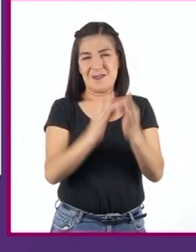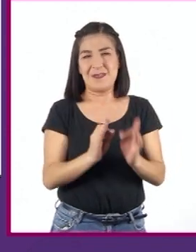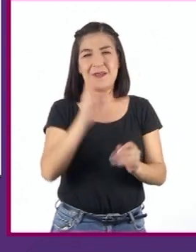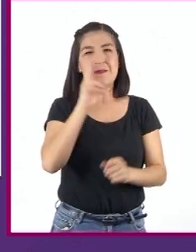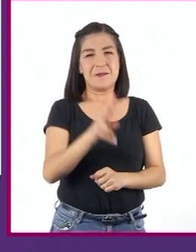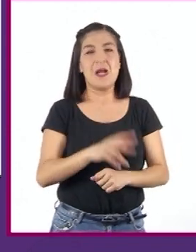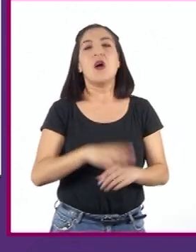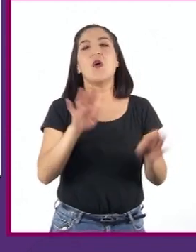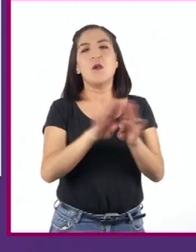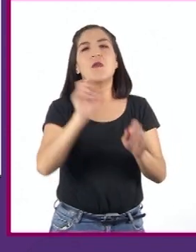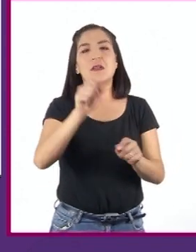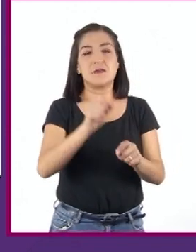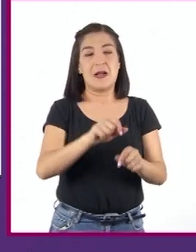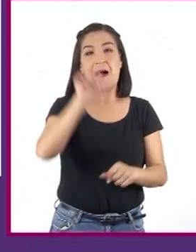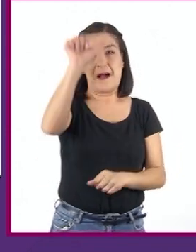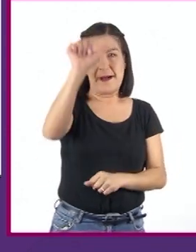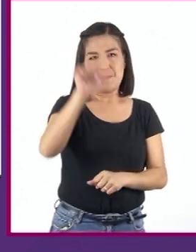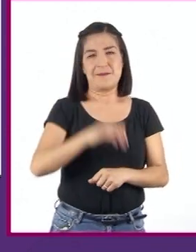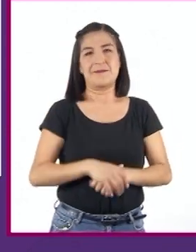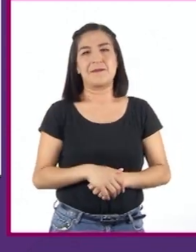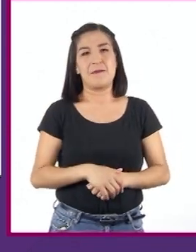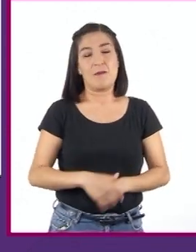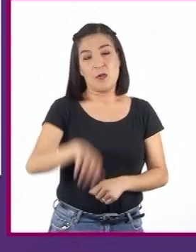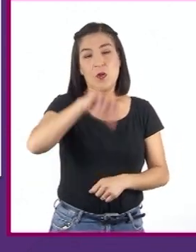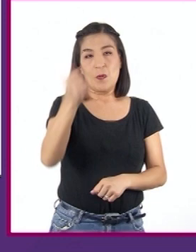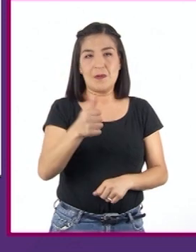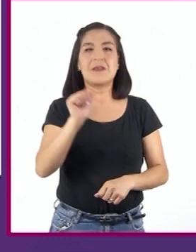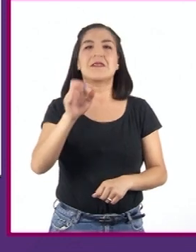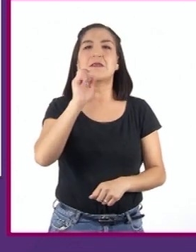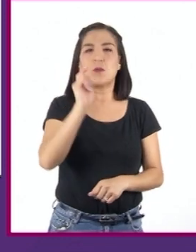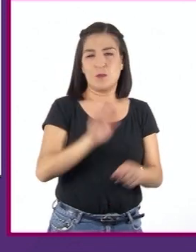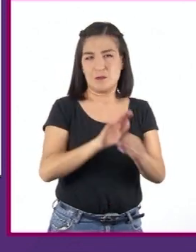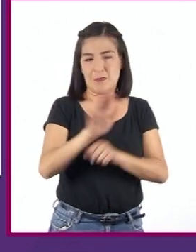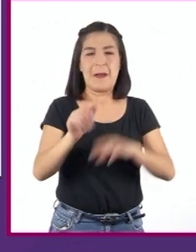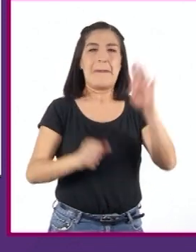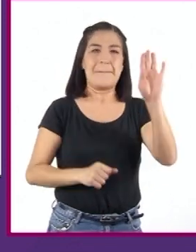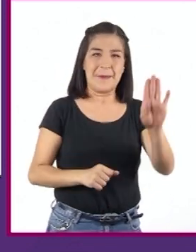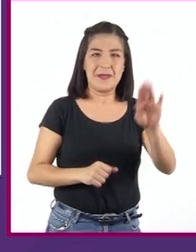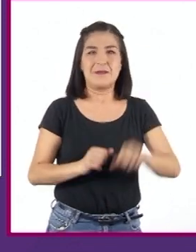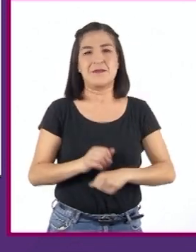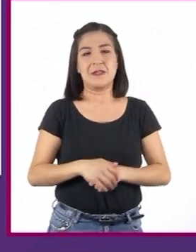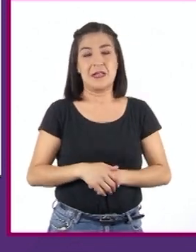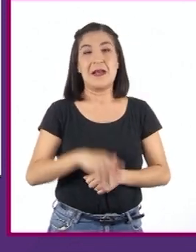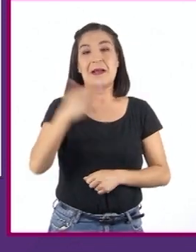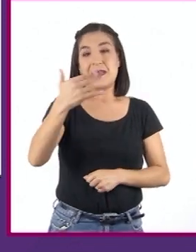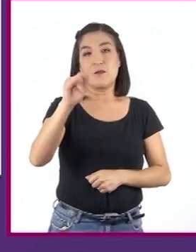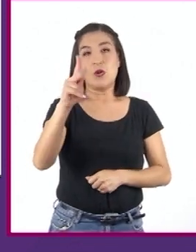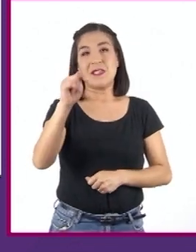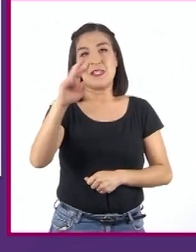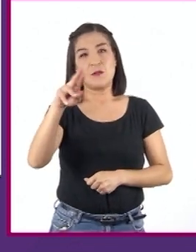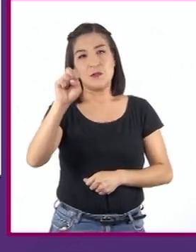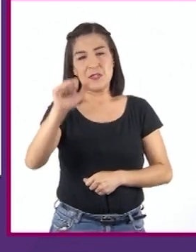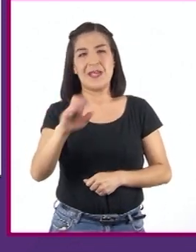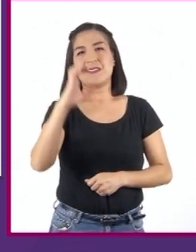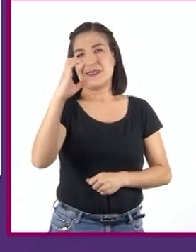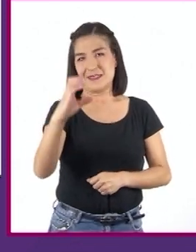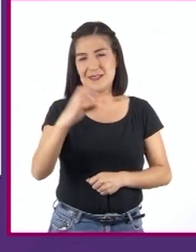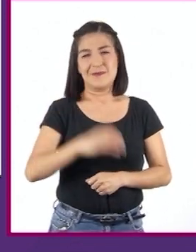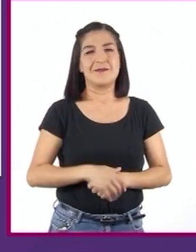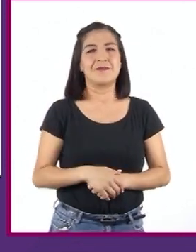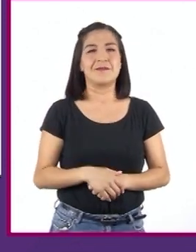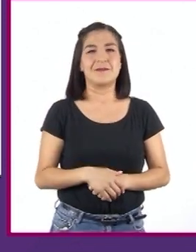un cateto de longitud A, otro cateto de longitud B y la hipotenusa de longitud C,